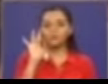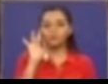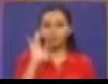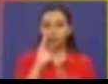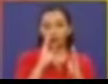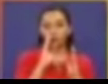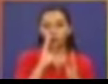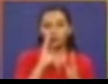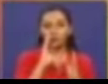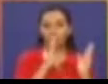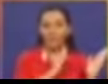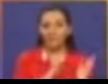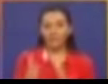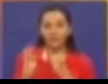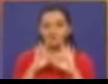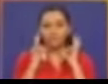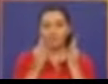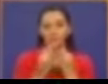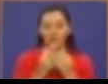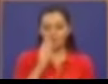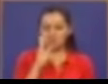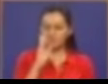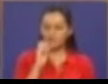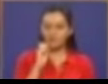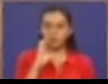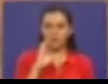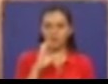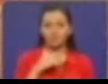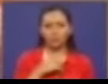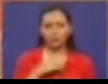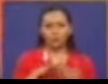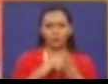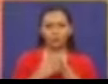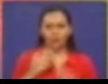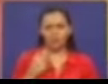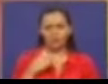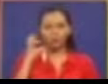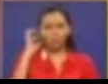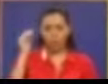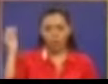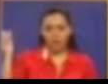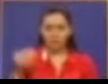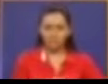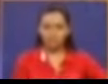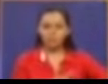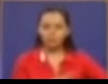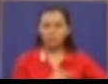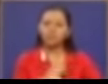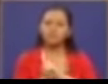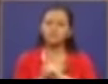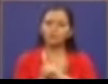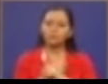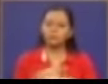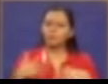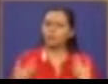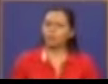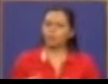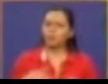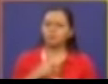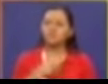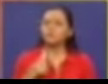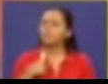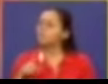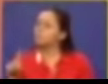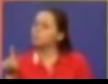familiar. Pero vengo viendo una compañera acá, en la comunidad de Poroto Yaco, con un niño con una muy fuerte discapacidad. Y le